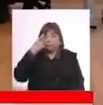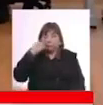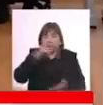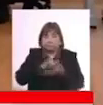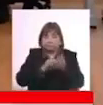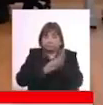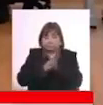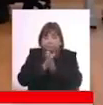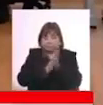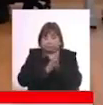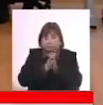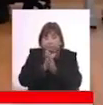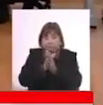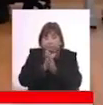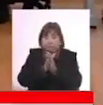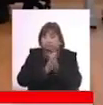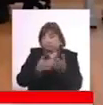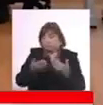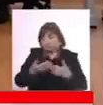para que sea motivo de